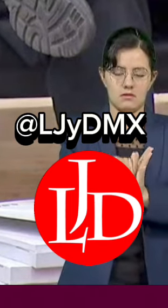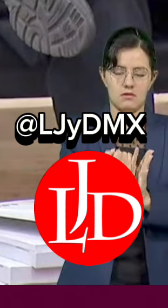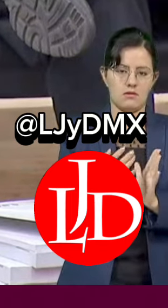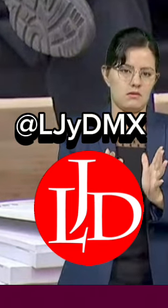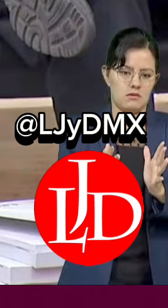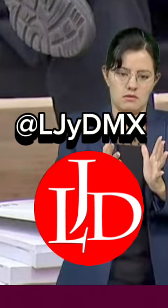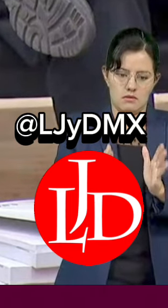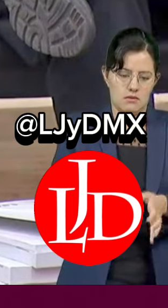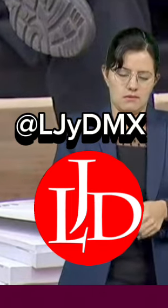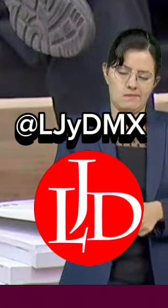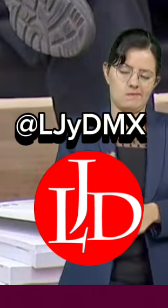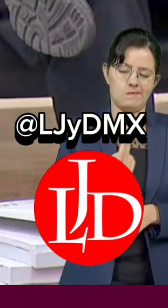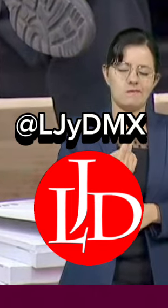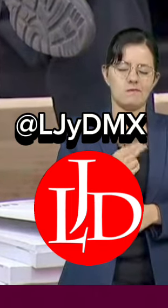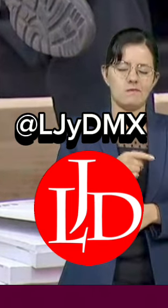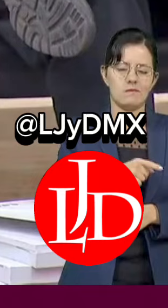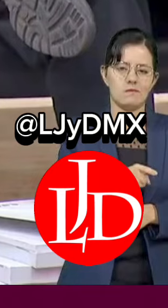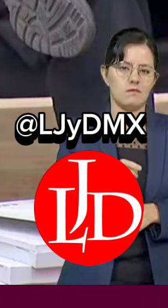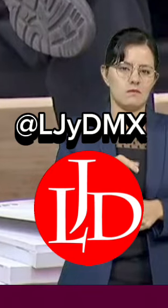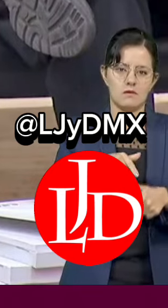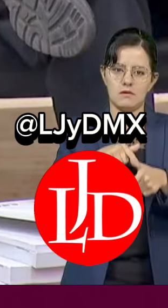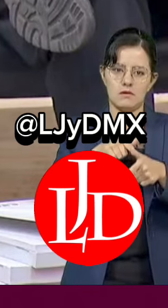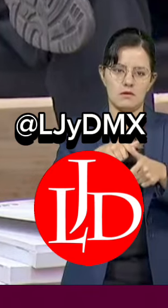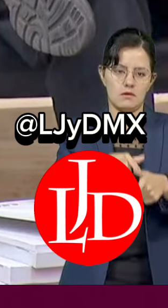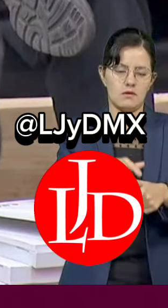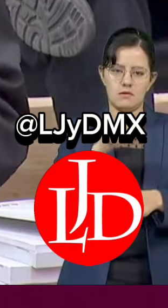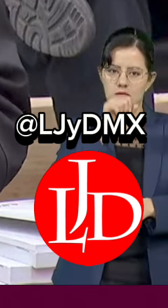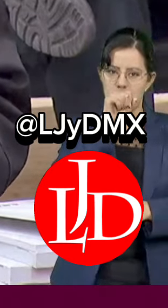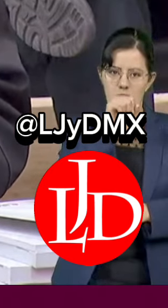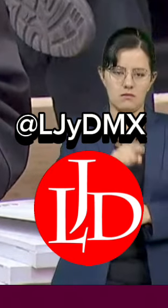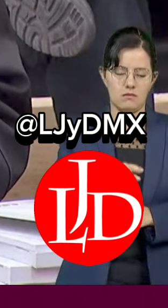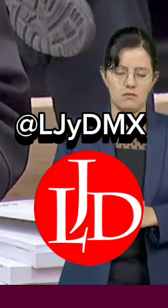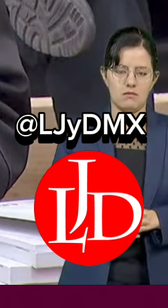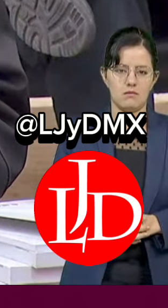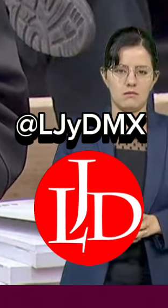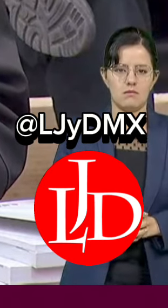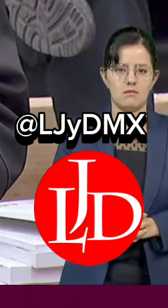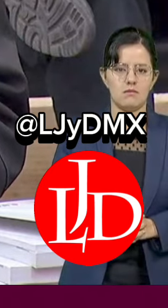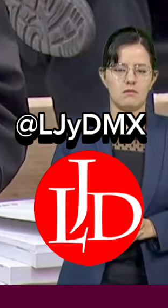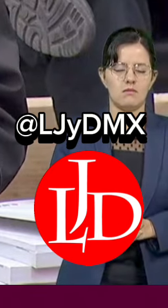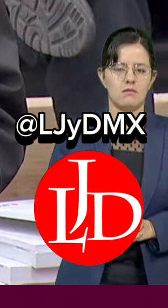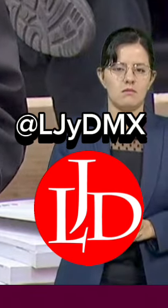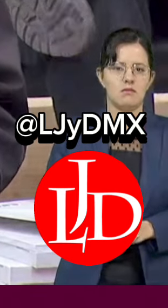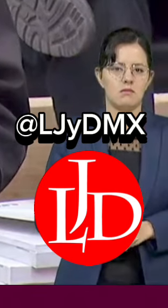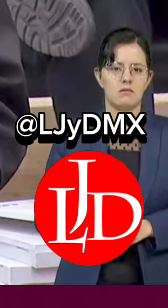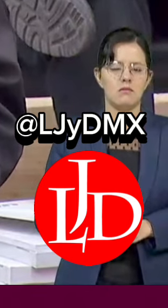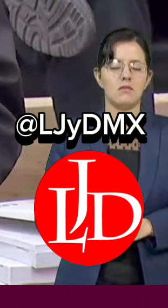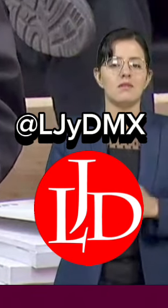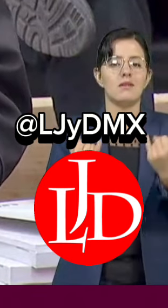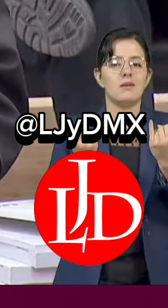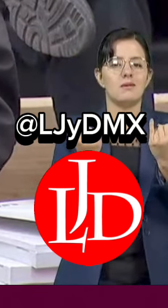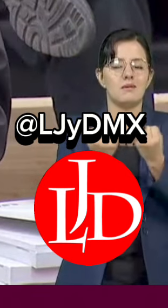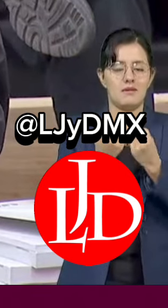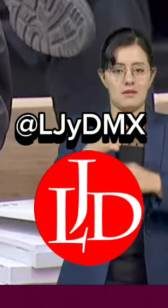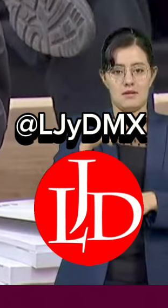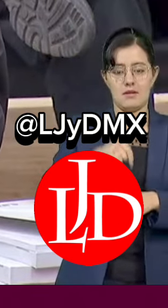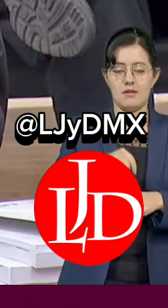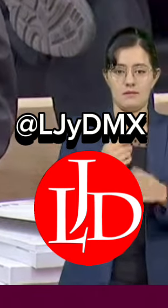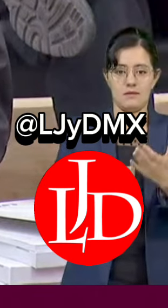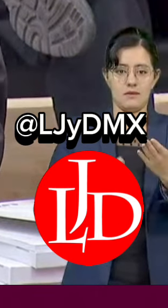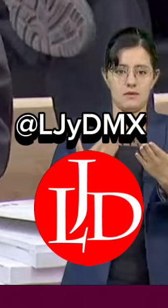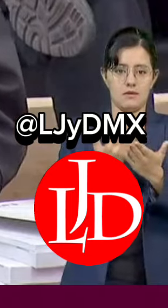van sobre ese camino. Que además se plantea aquí que no